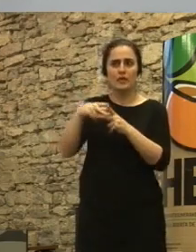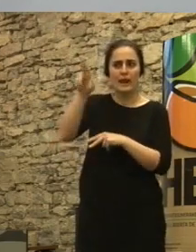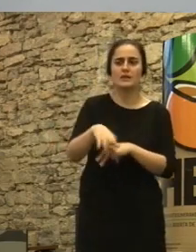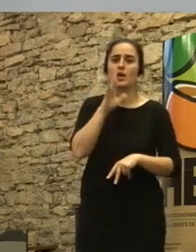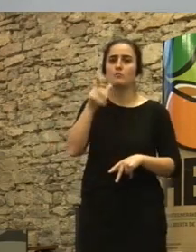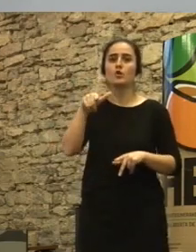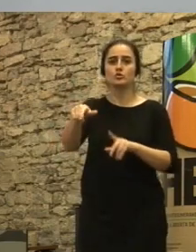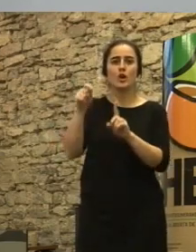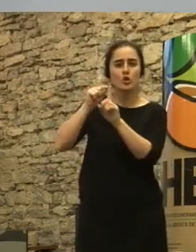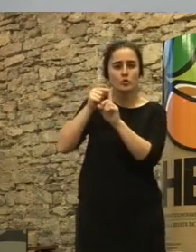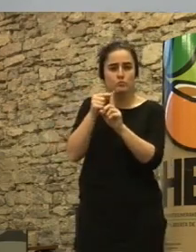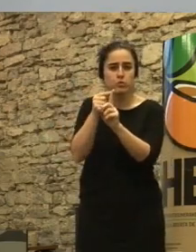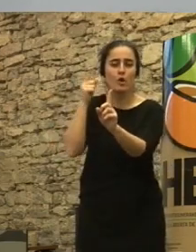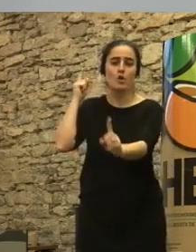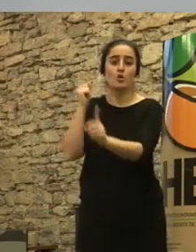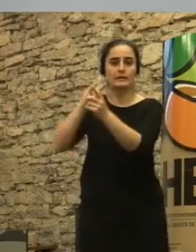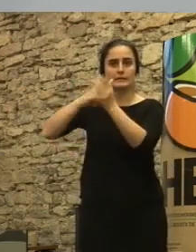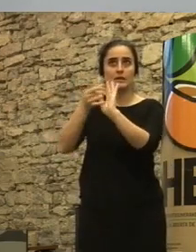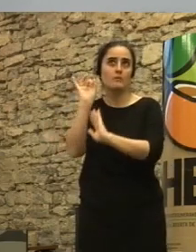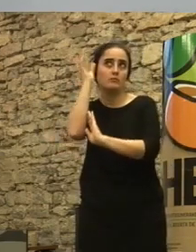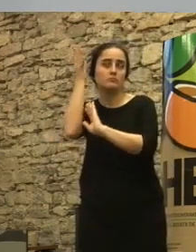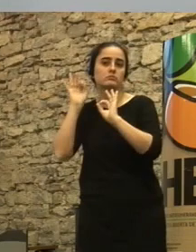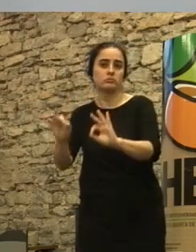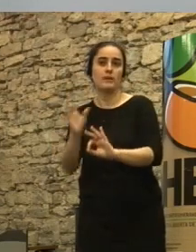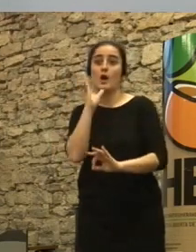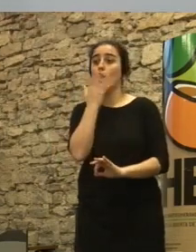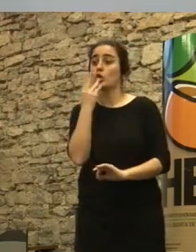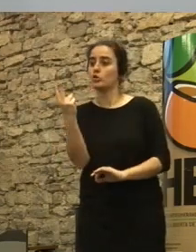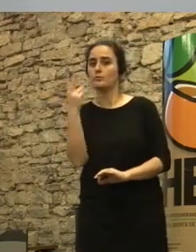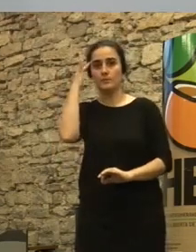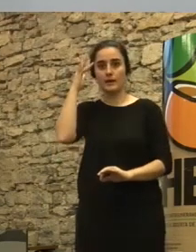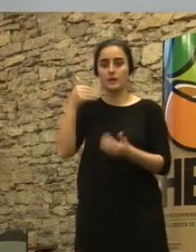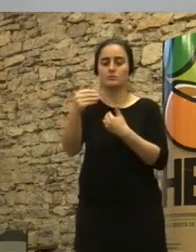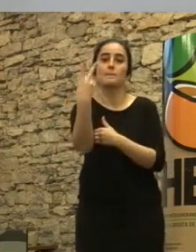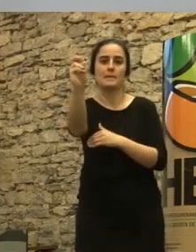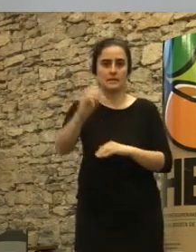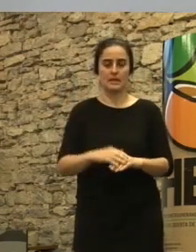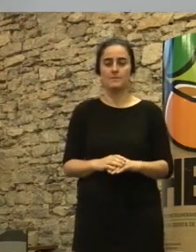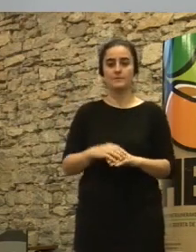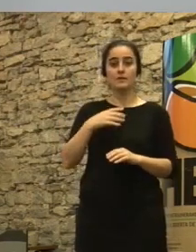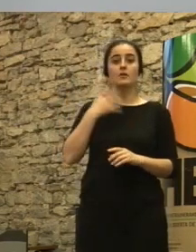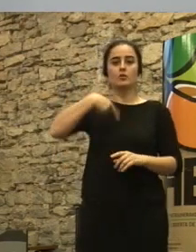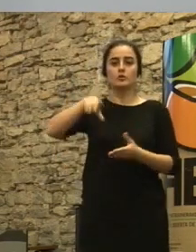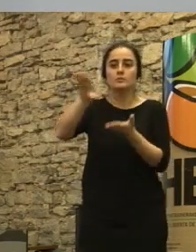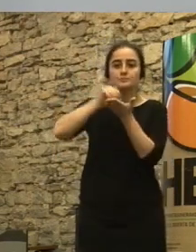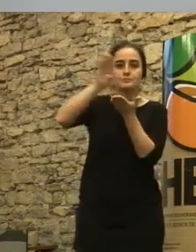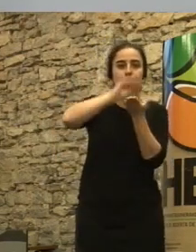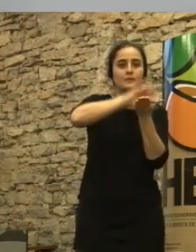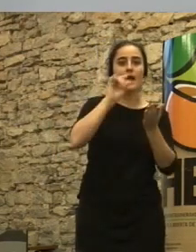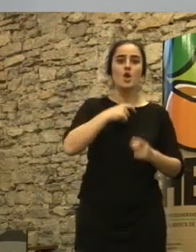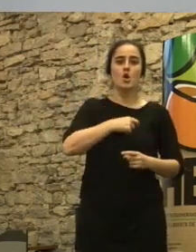sistema contra el bullismo que lo hacen dos escuelas, pero imagina que lo hacen 20. ¿Vale? Nosotros vamos recibiendo. Tenemos un comité que